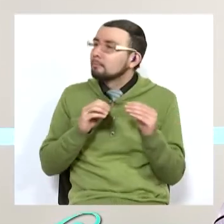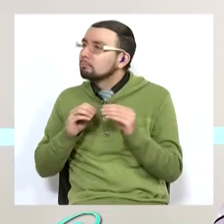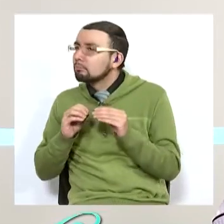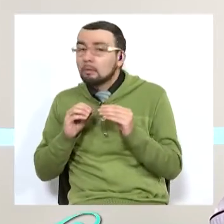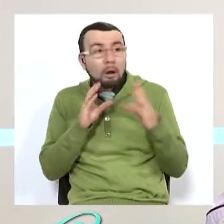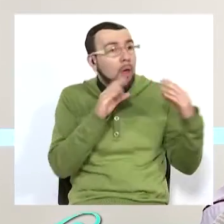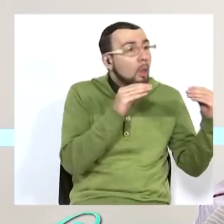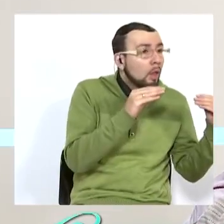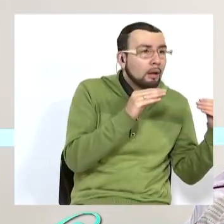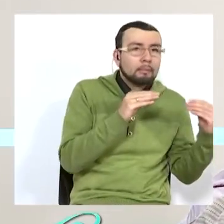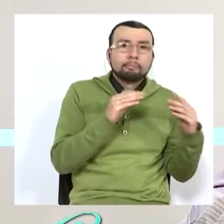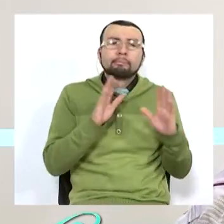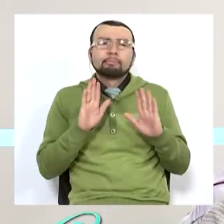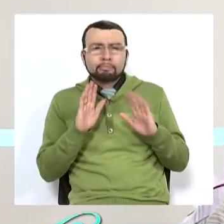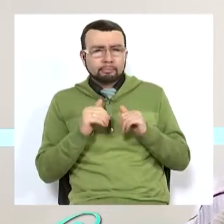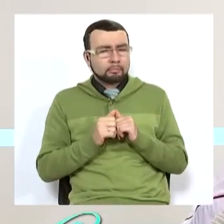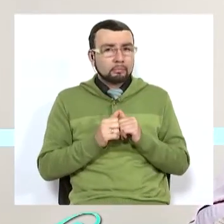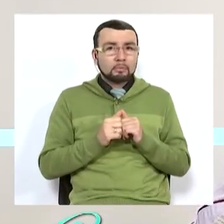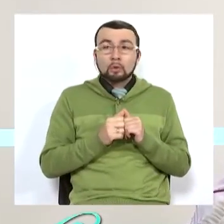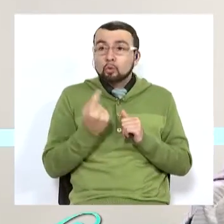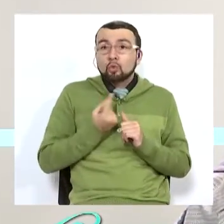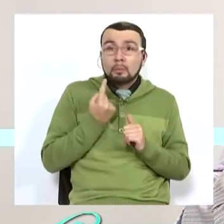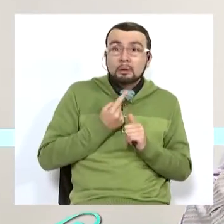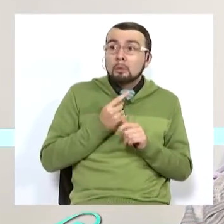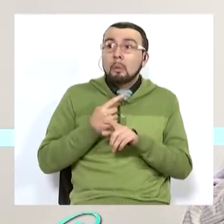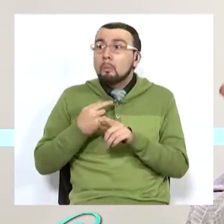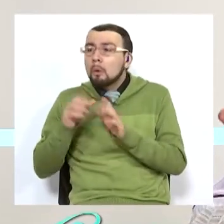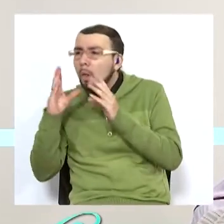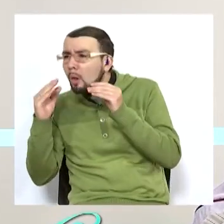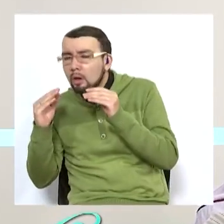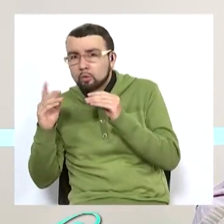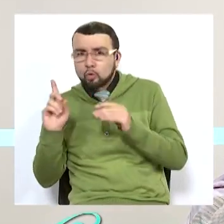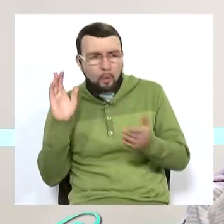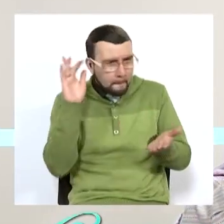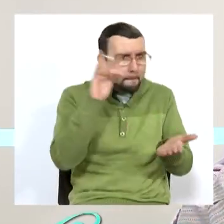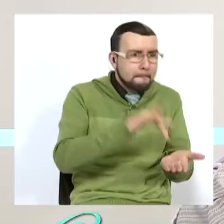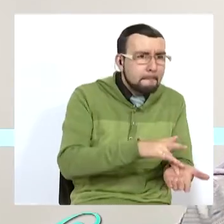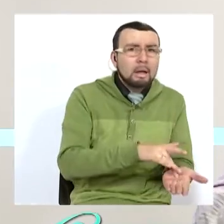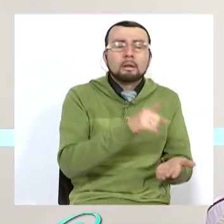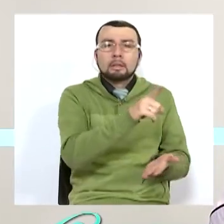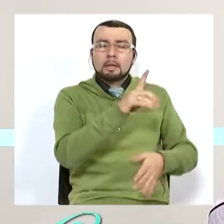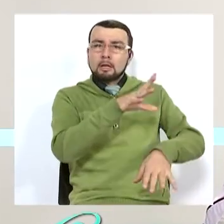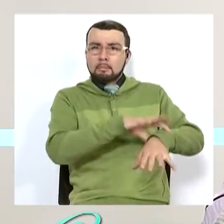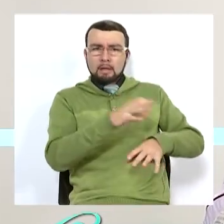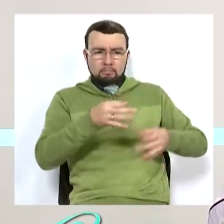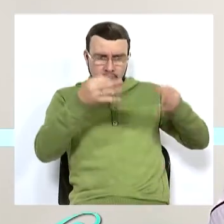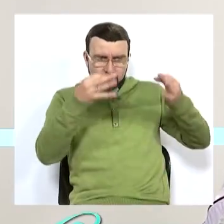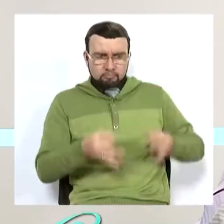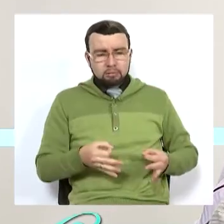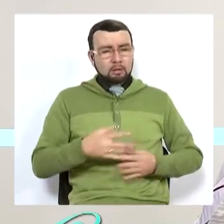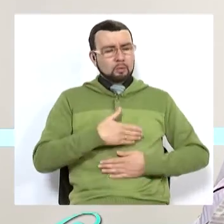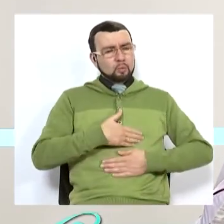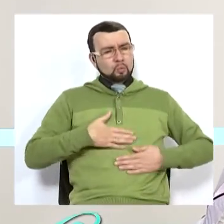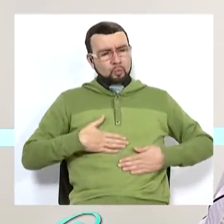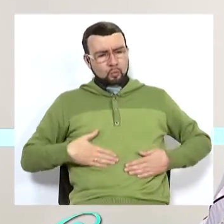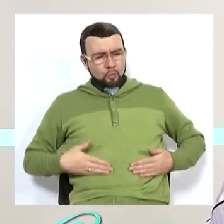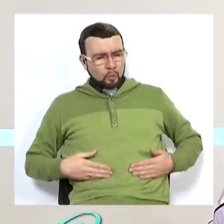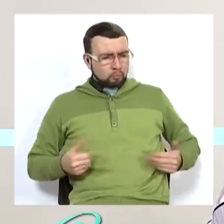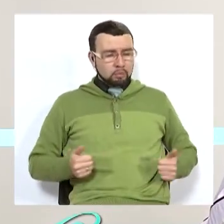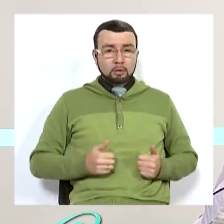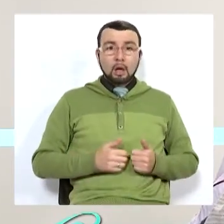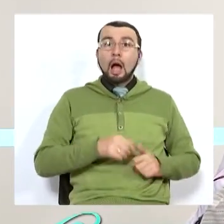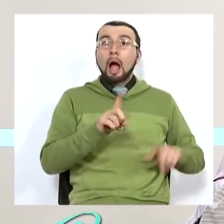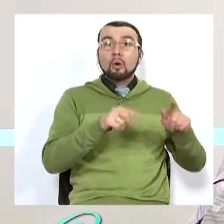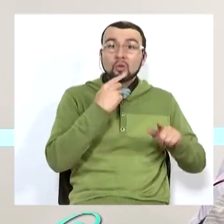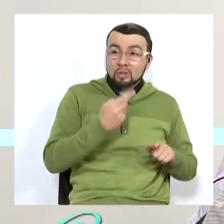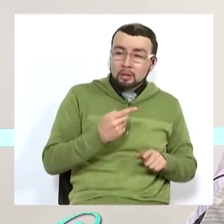para los televidentes de que no consulten por fuera, que vayan a los consultorios, que sea con un médico, porque hay un adagio que se